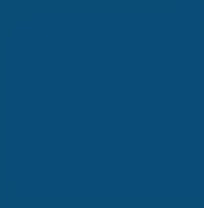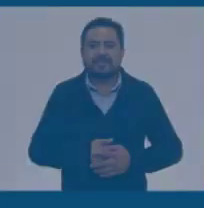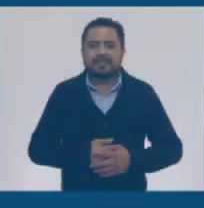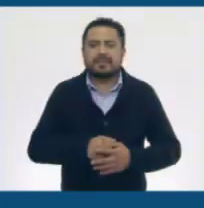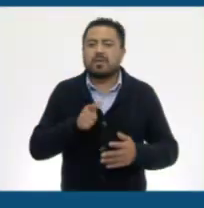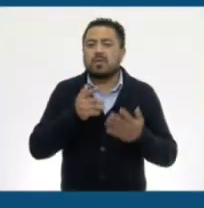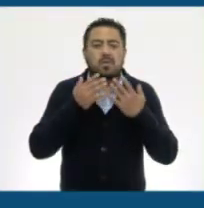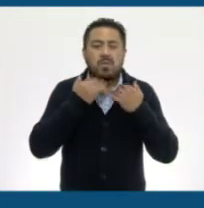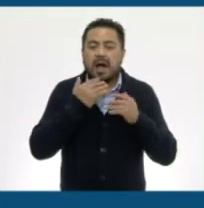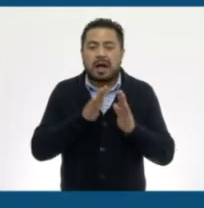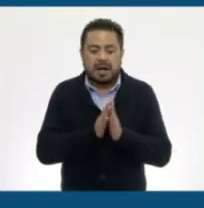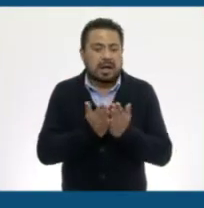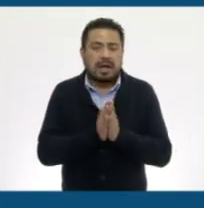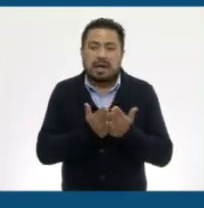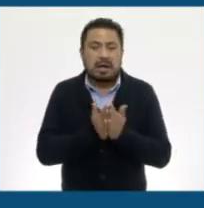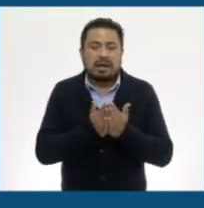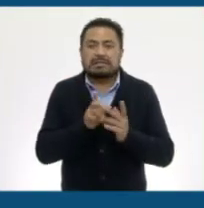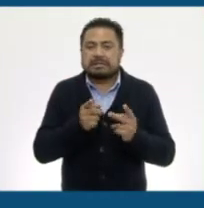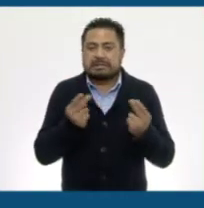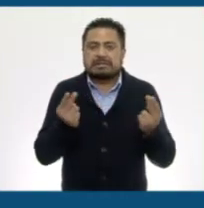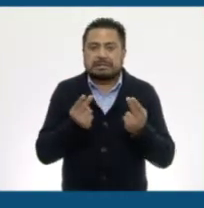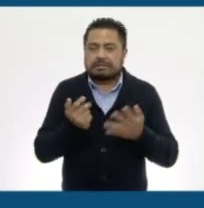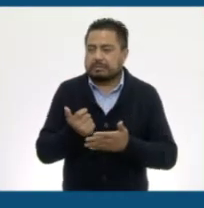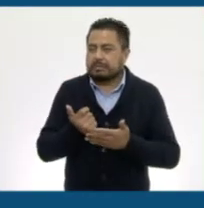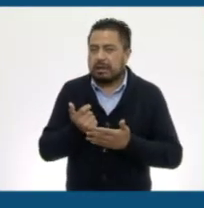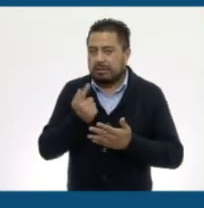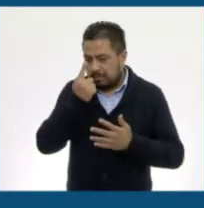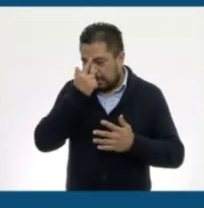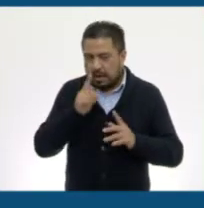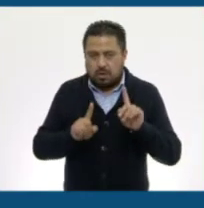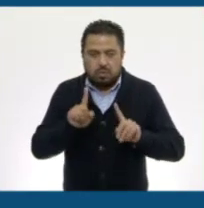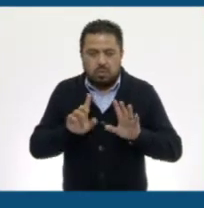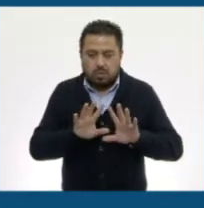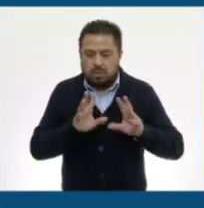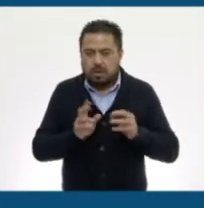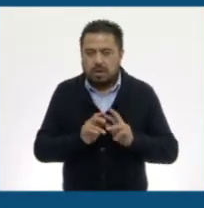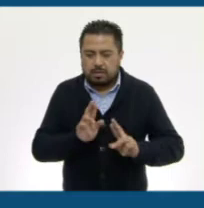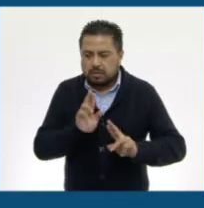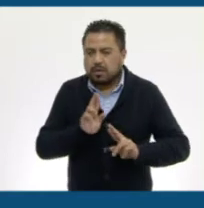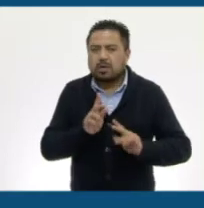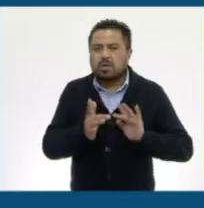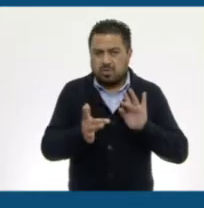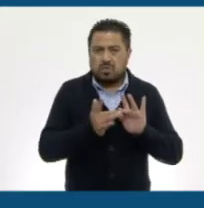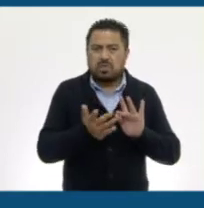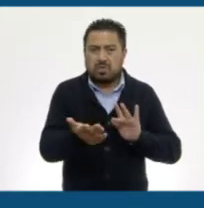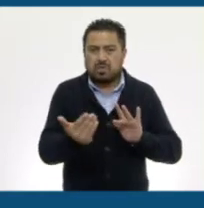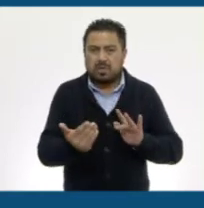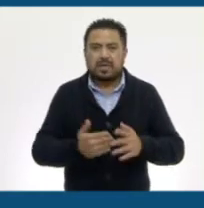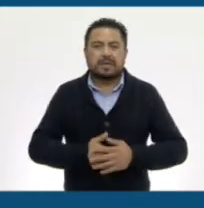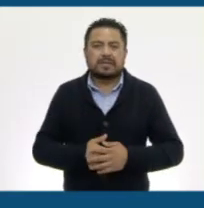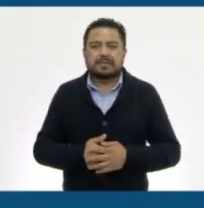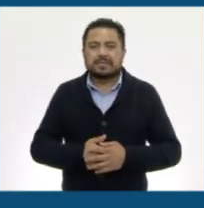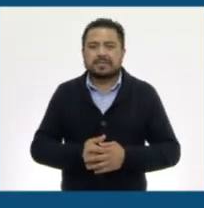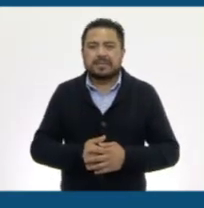Si no tienes el libro de texto o necesitas ayuda para responder las preguntas, contáctanos.